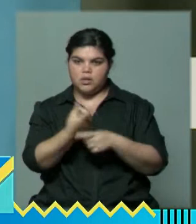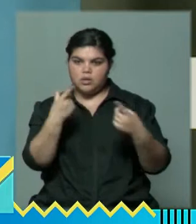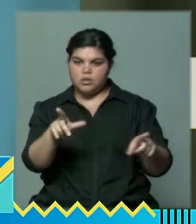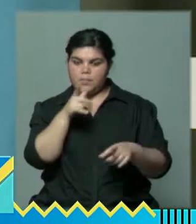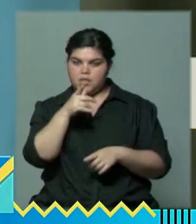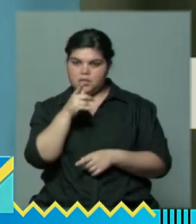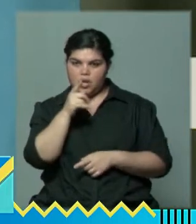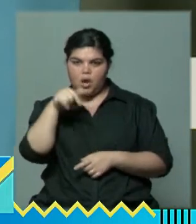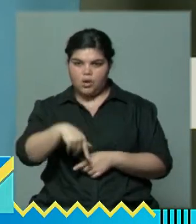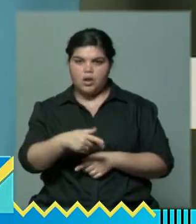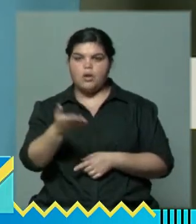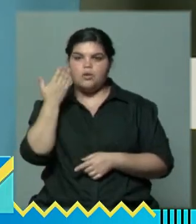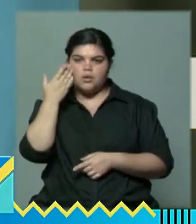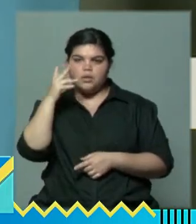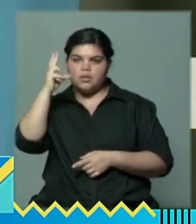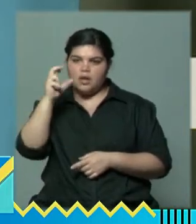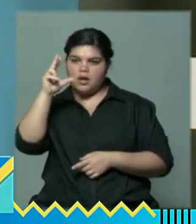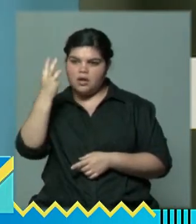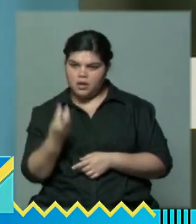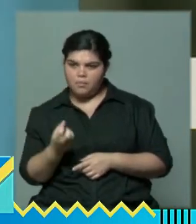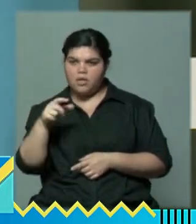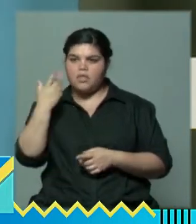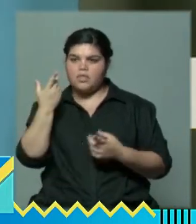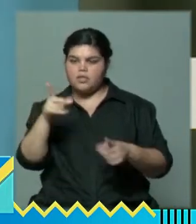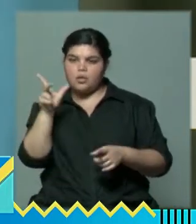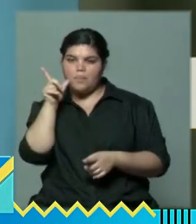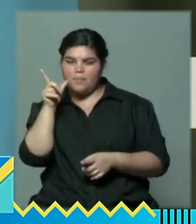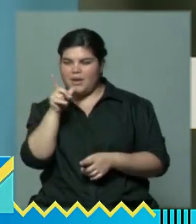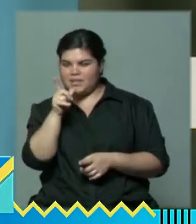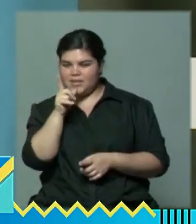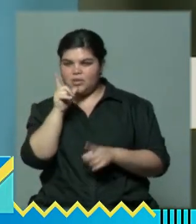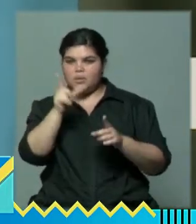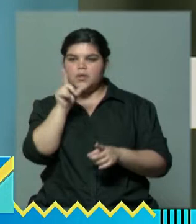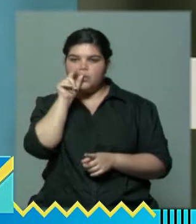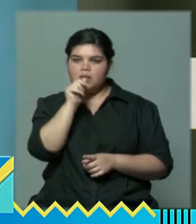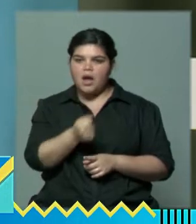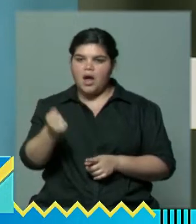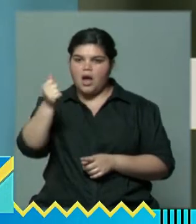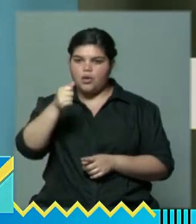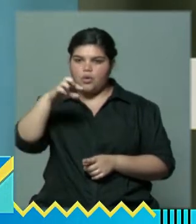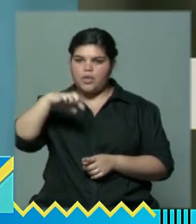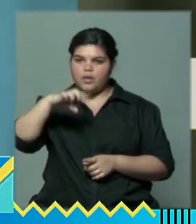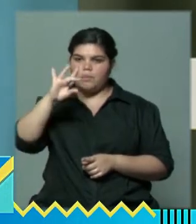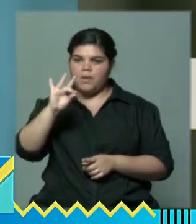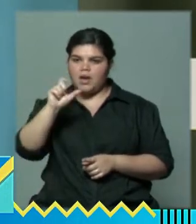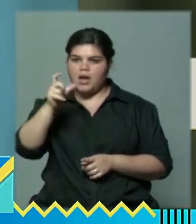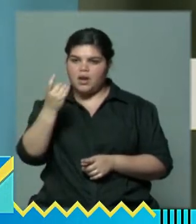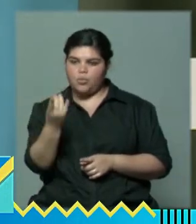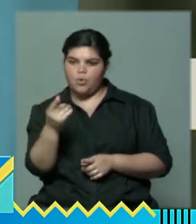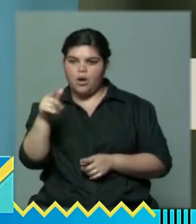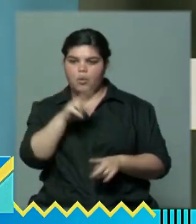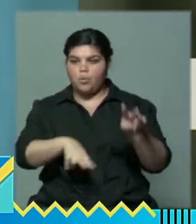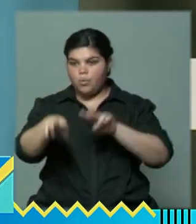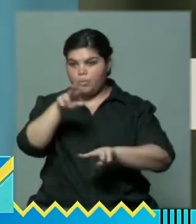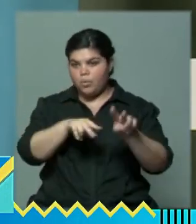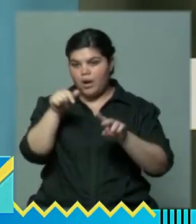Parecidos. Estamos en las redes sociales, en Instagram y en Facebook como Distintos Parecidos y también en Twitter, DP Senalub. Nos buscan, aquellos que